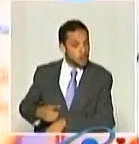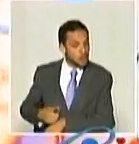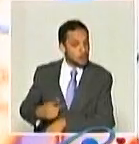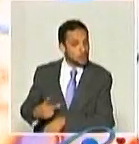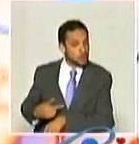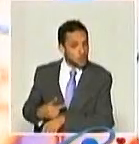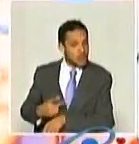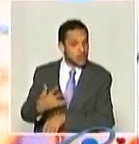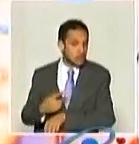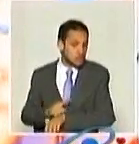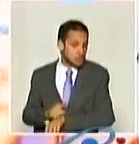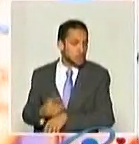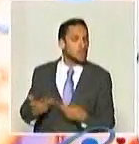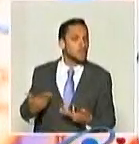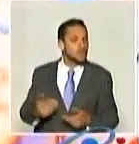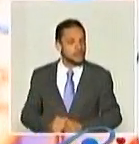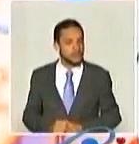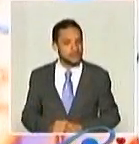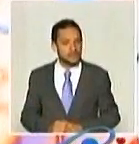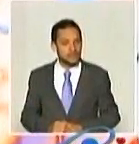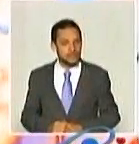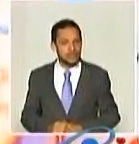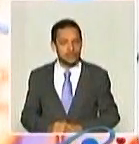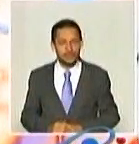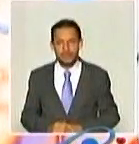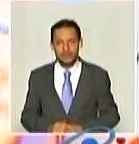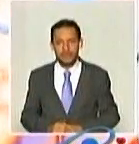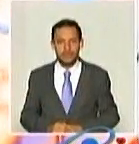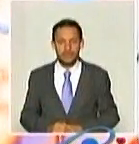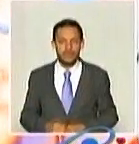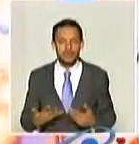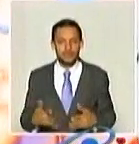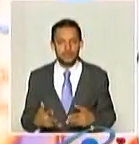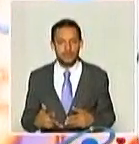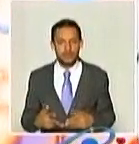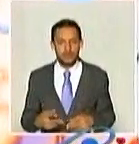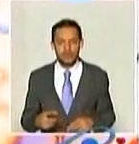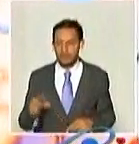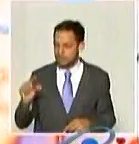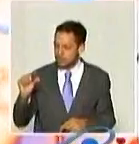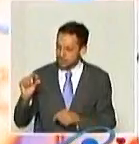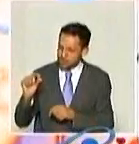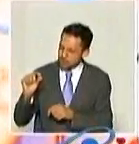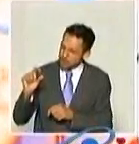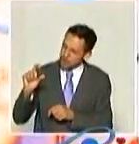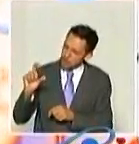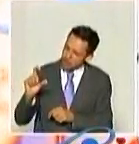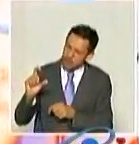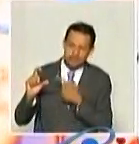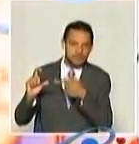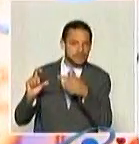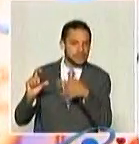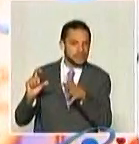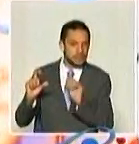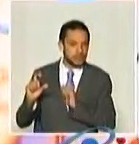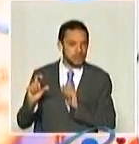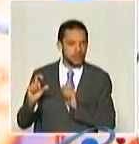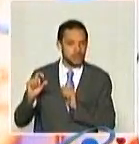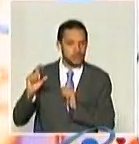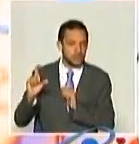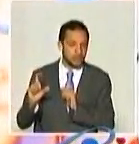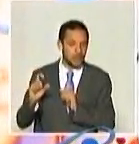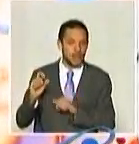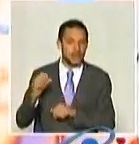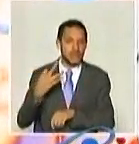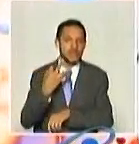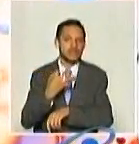rectal, sí. 3 minutos. Máximo, son 100 a 200 mililitros que entran en 3-4 minutos,